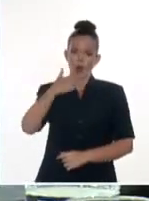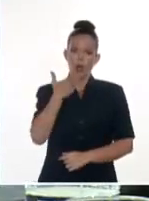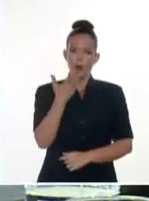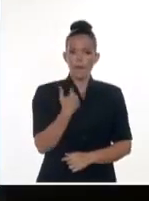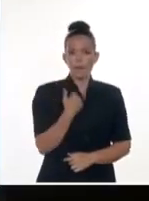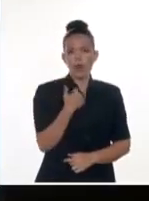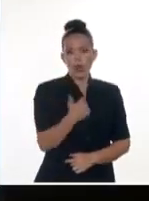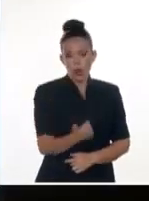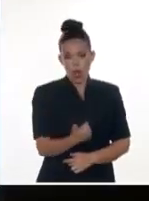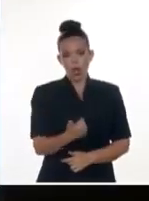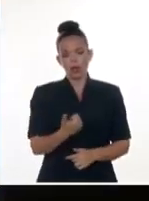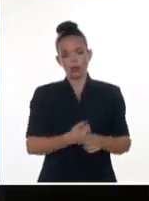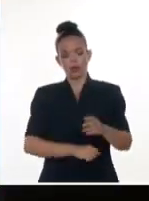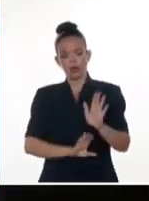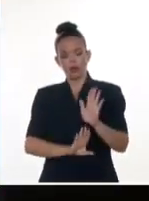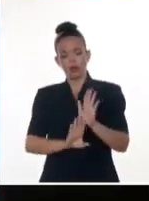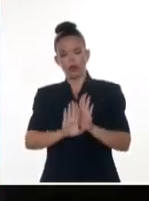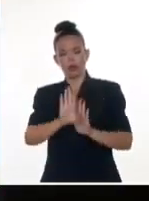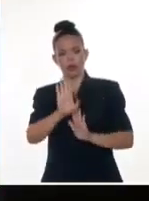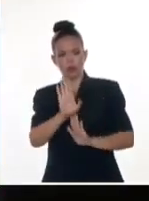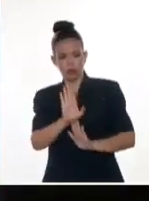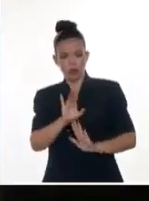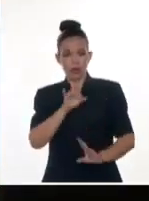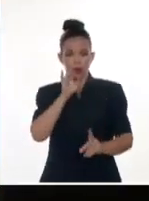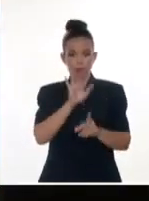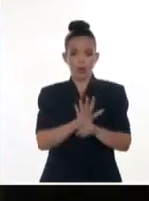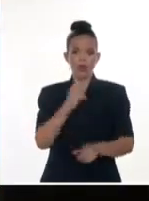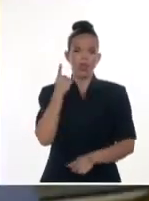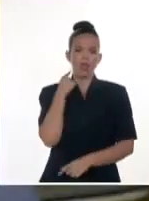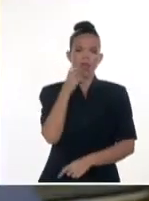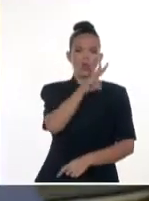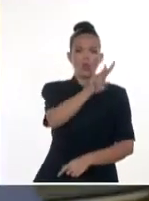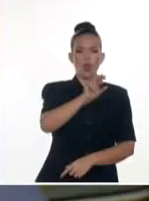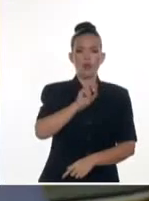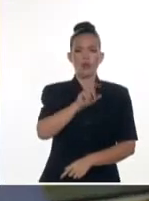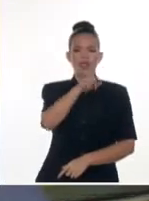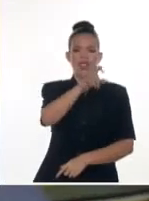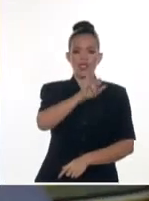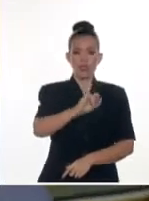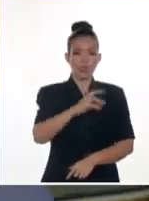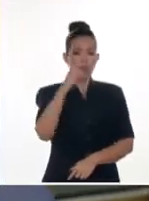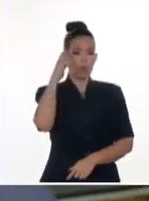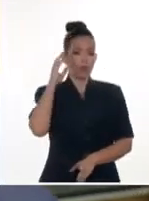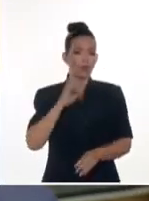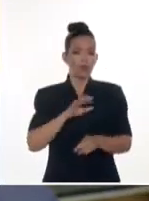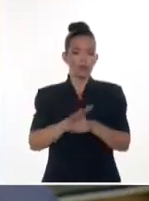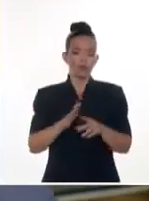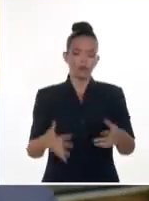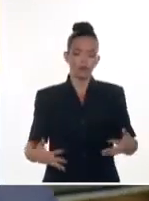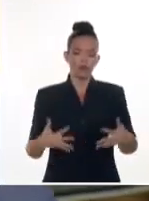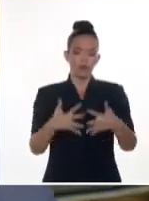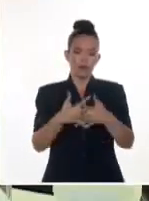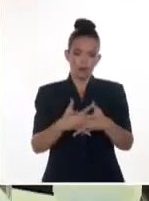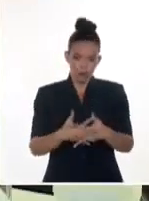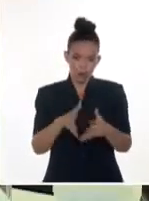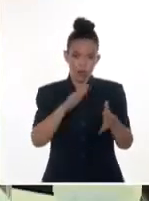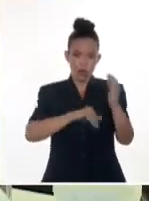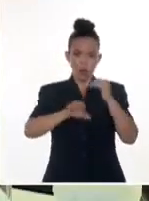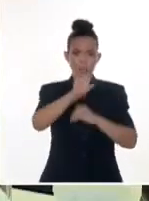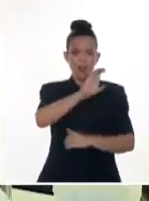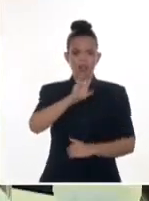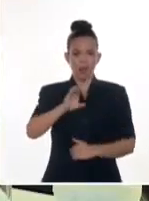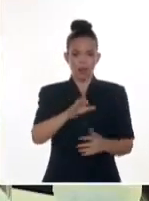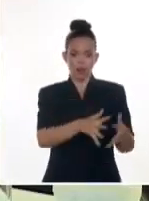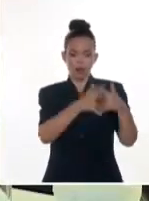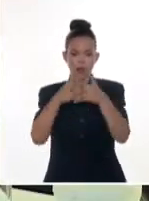de entendimiento que existe desde 2016 entre la Coalición Agrícola Estados Unidos-Cuba y el Ministerio de Agricultura